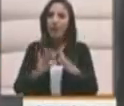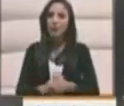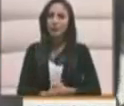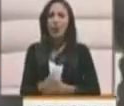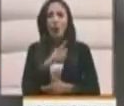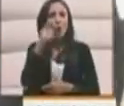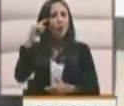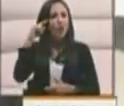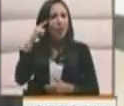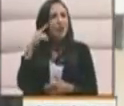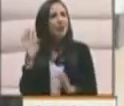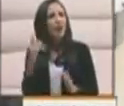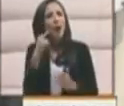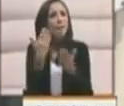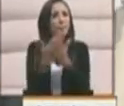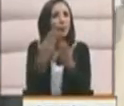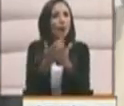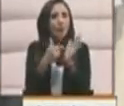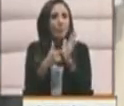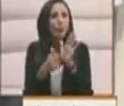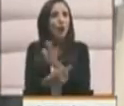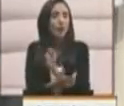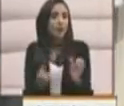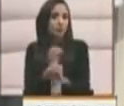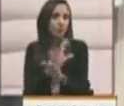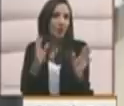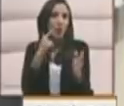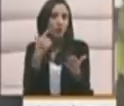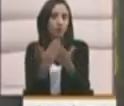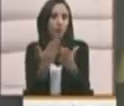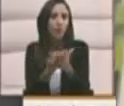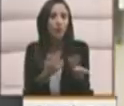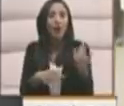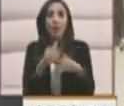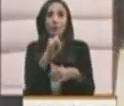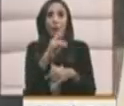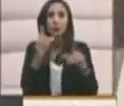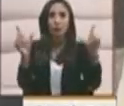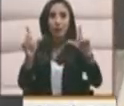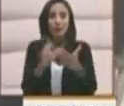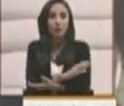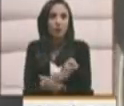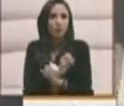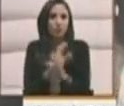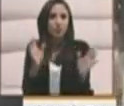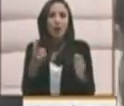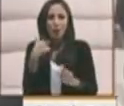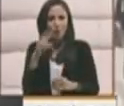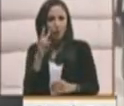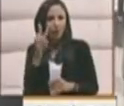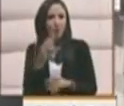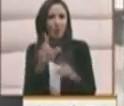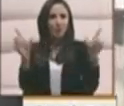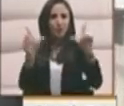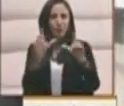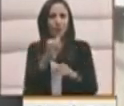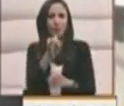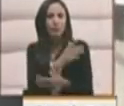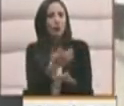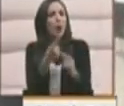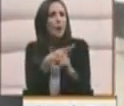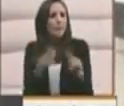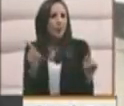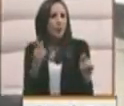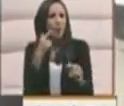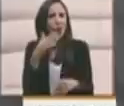hubieron pruebas donde se vio evidente porque estaban en una transmisión en vivo? Yo vi la transmisión en vivo, pero yo no veo dónde